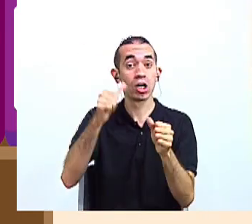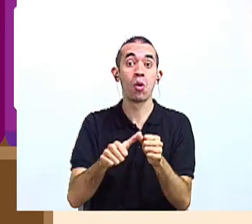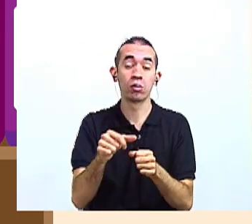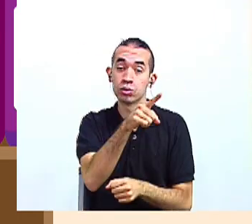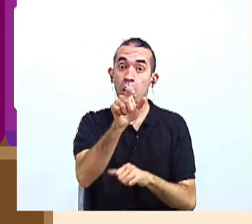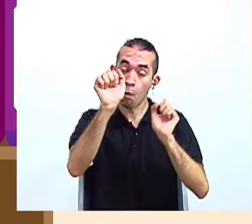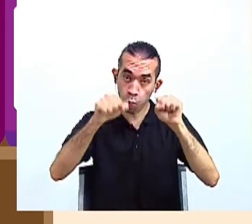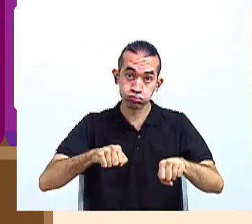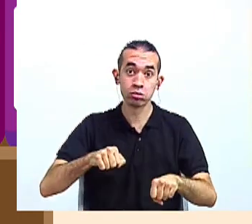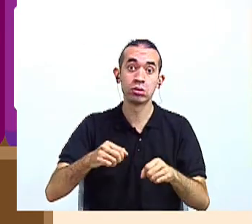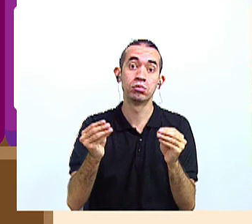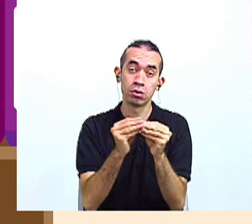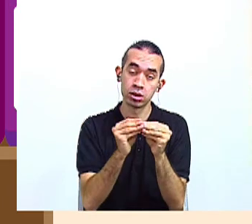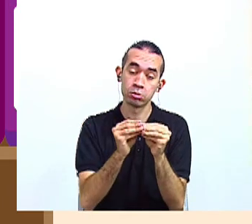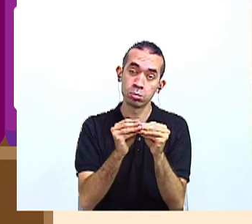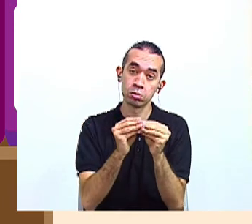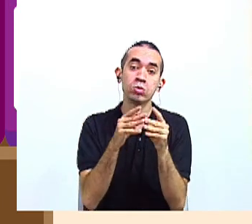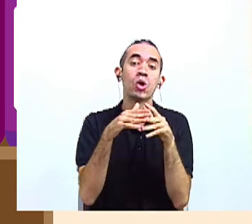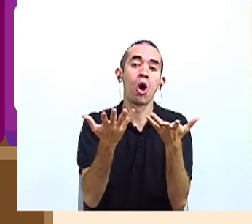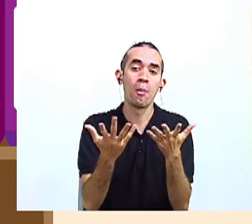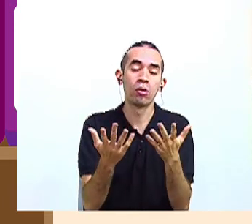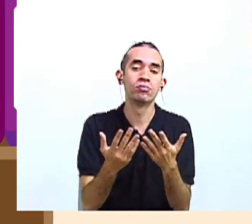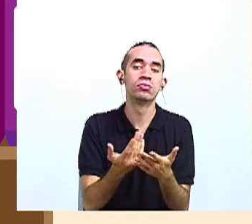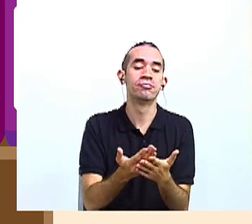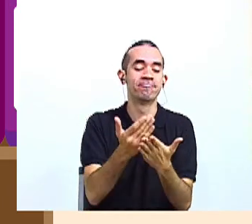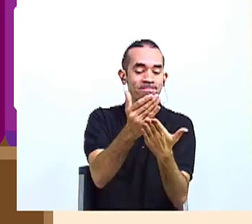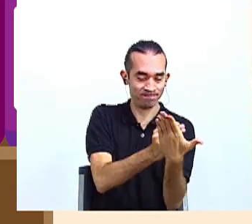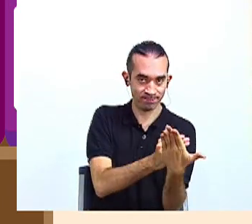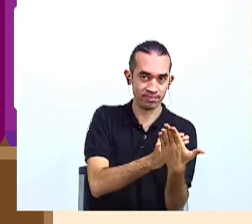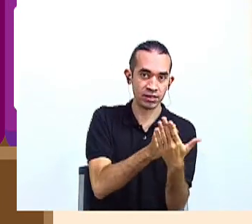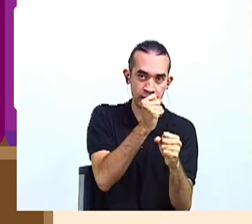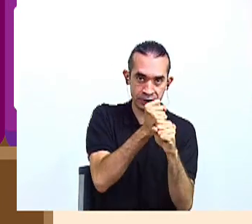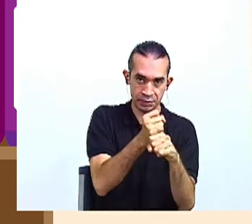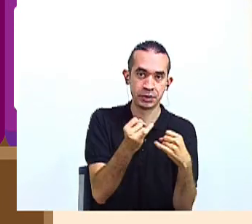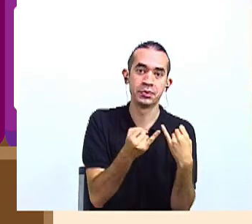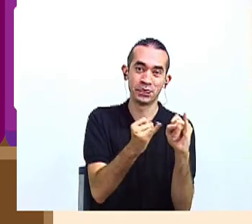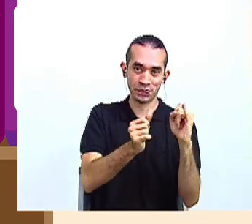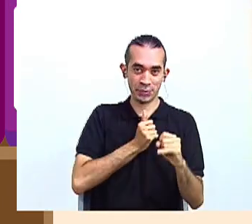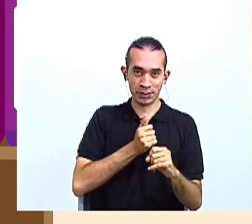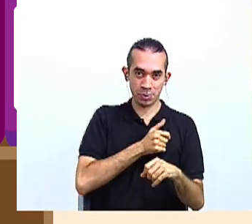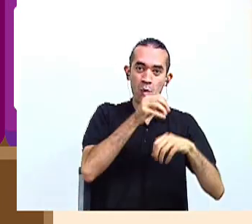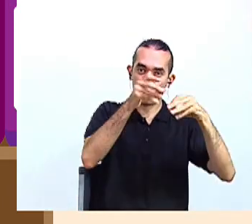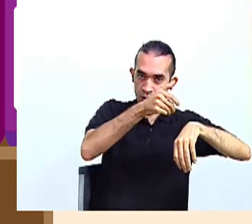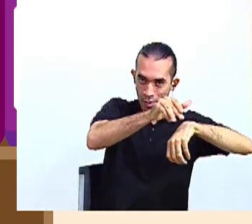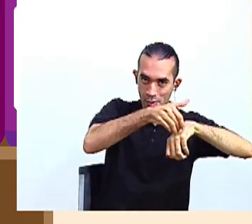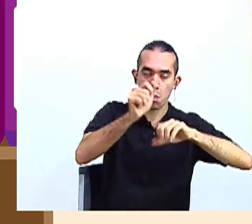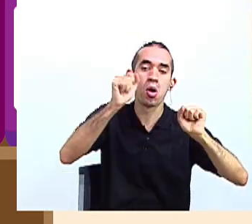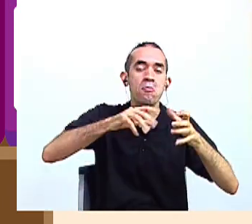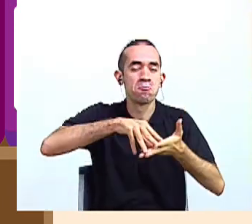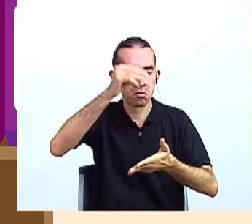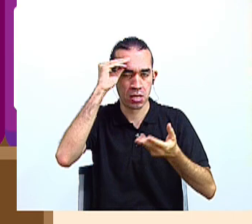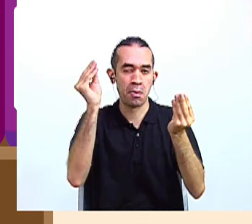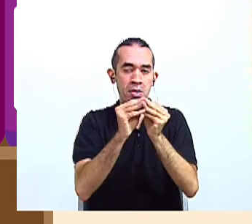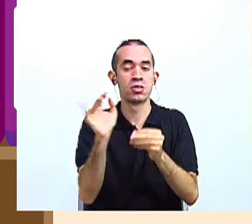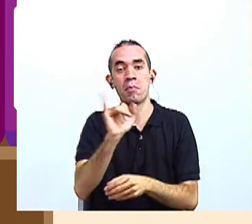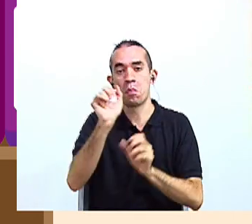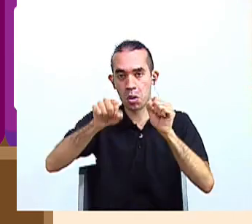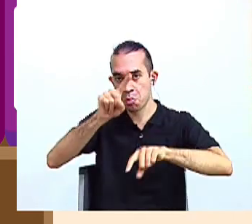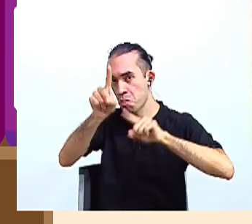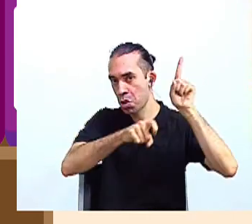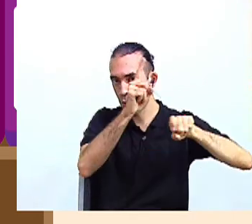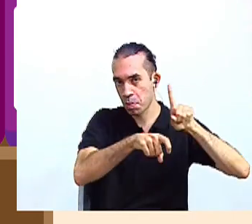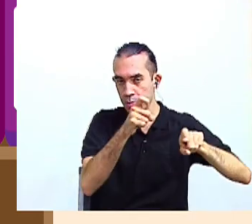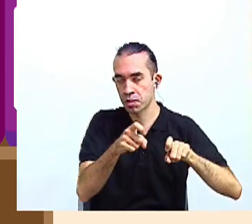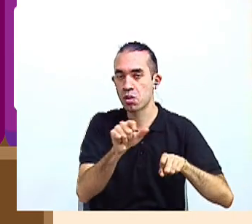pueden reforzar más sobre este tema a través de las guías autónomas que sus profes les envían. Y también pueden consultar en